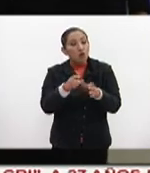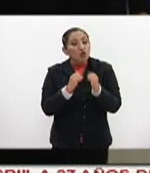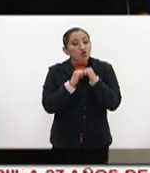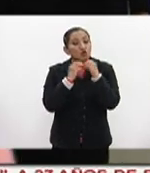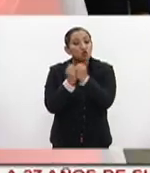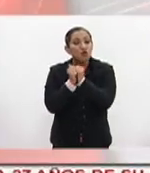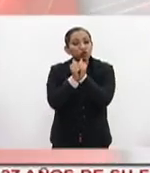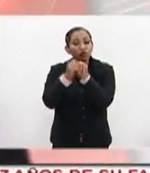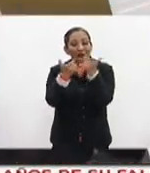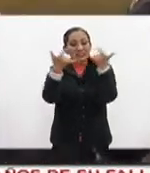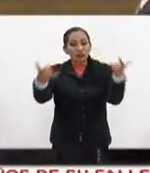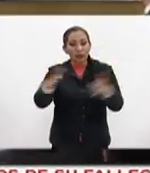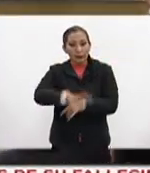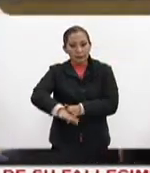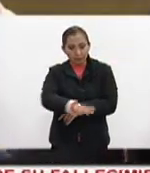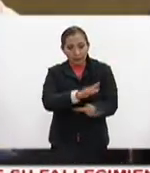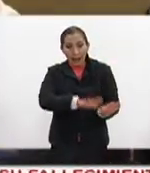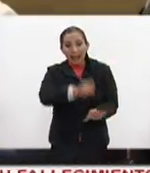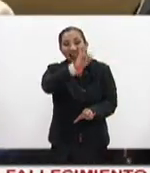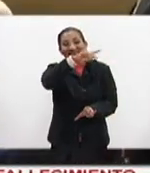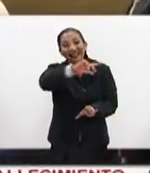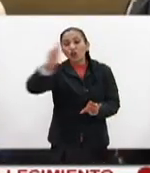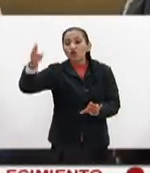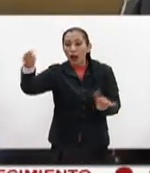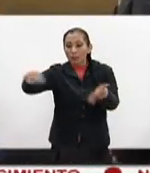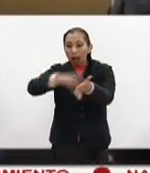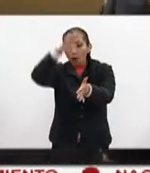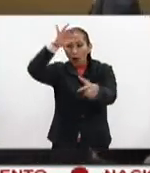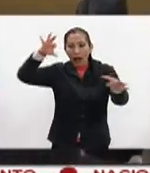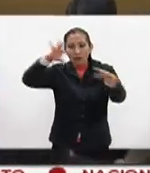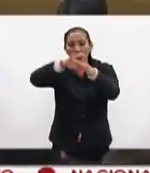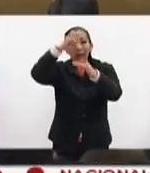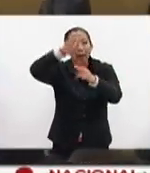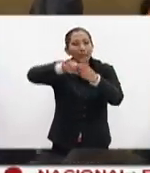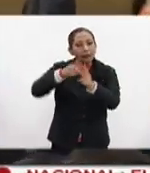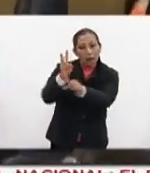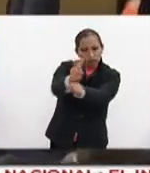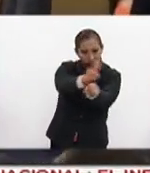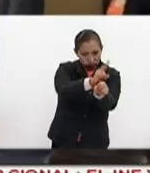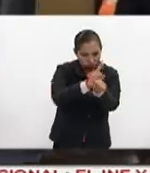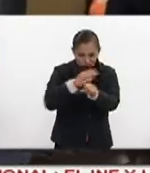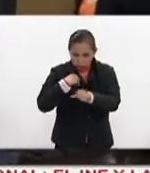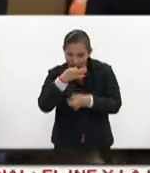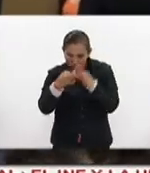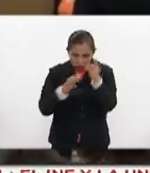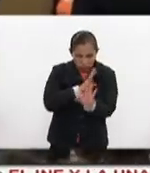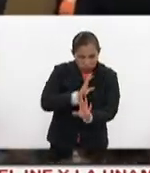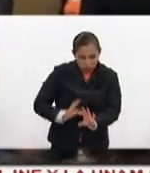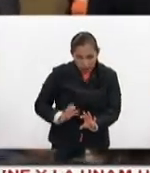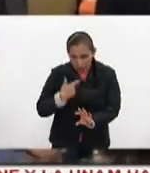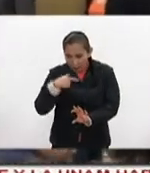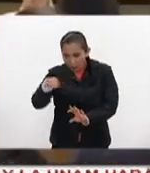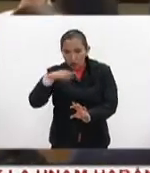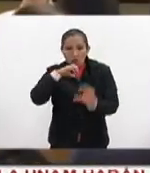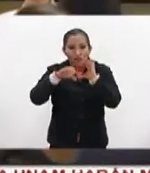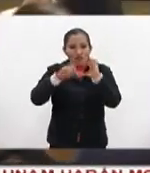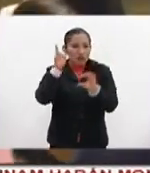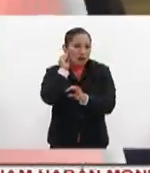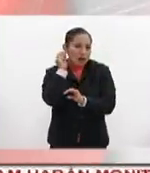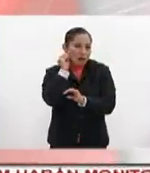Historia. El INE y la UNAM firmaron un convenio para iniciar un monitoreo de las campañas en medios de